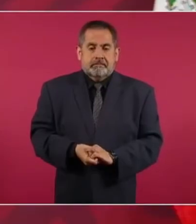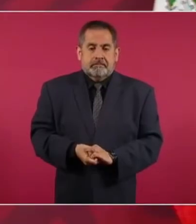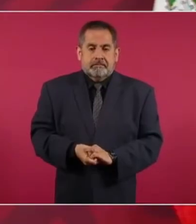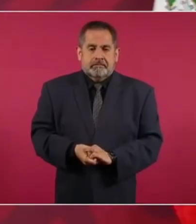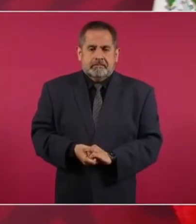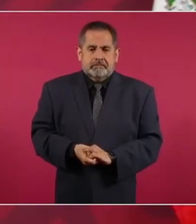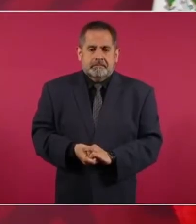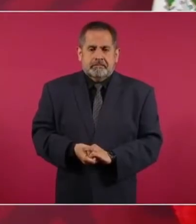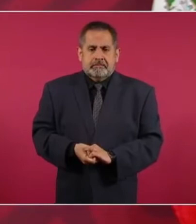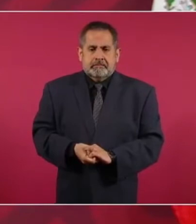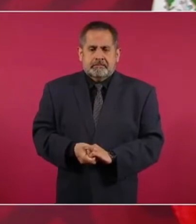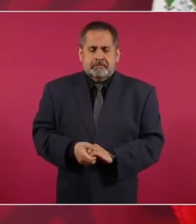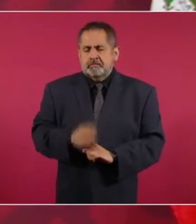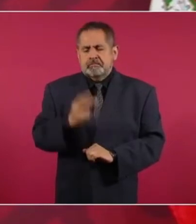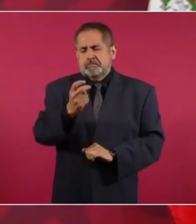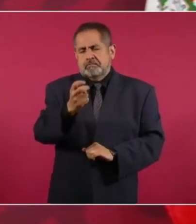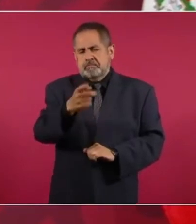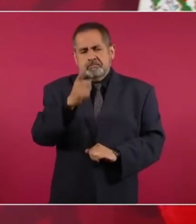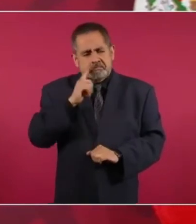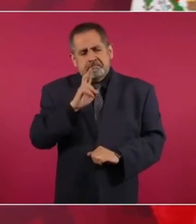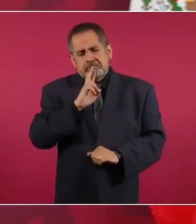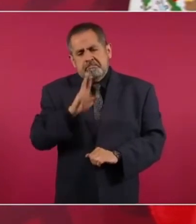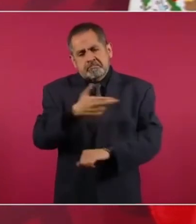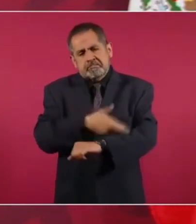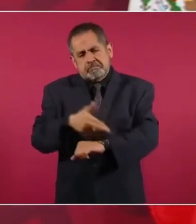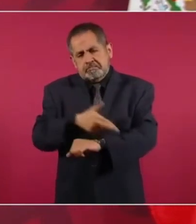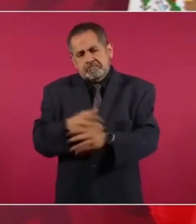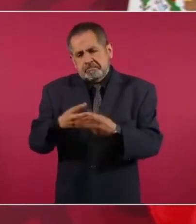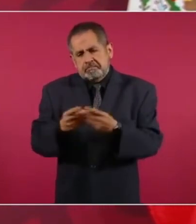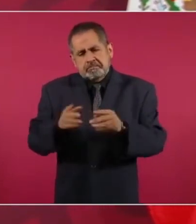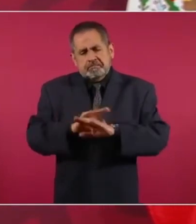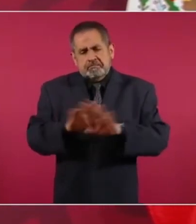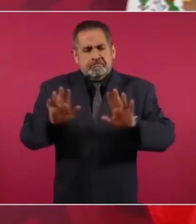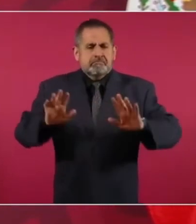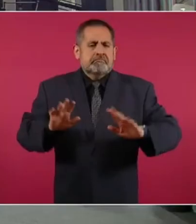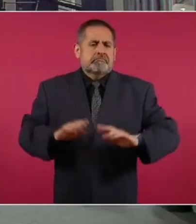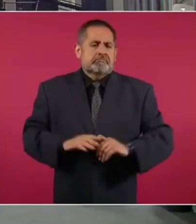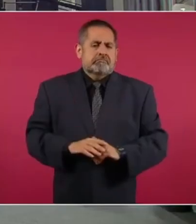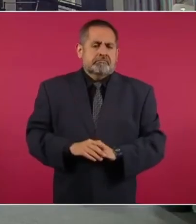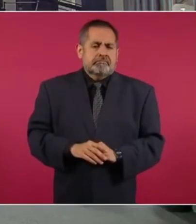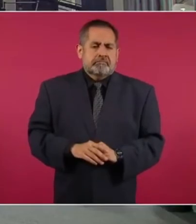Pues eso se está resolviendo, se va,